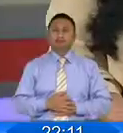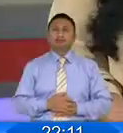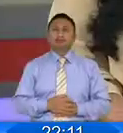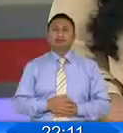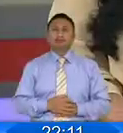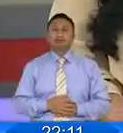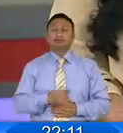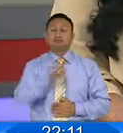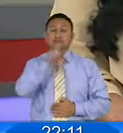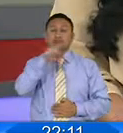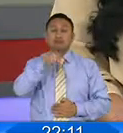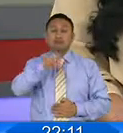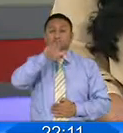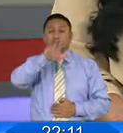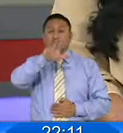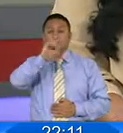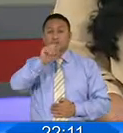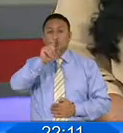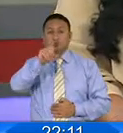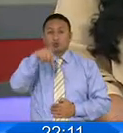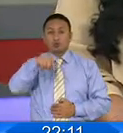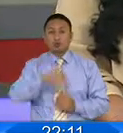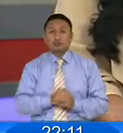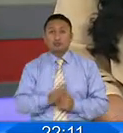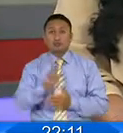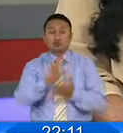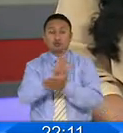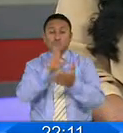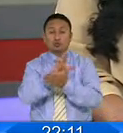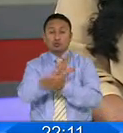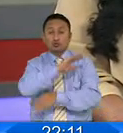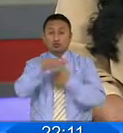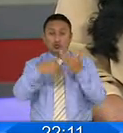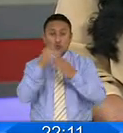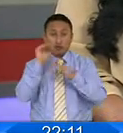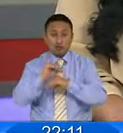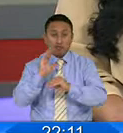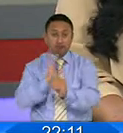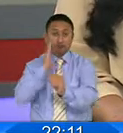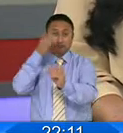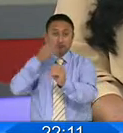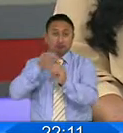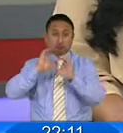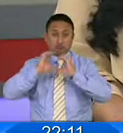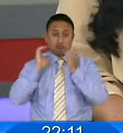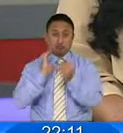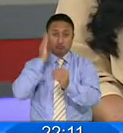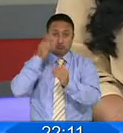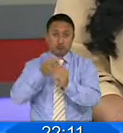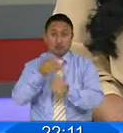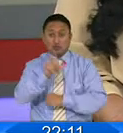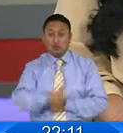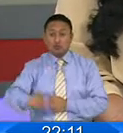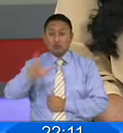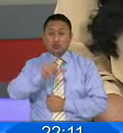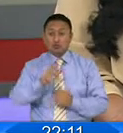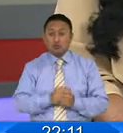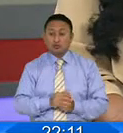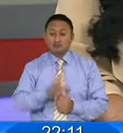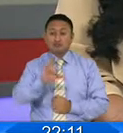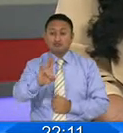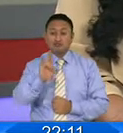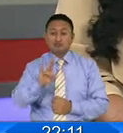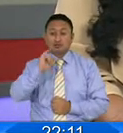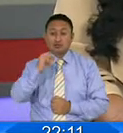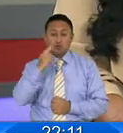y 1300 un establecimientos educativos de escala nacional regresarán a clases presenciales desde este lunes 7 de junio